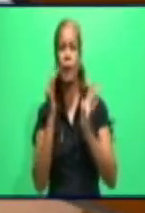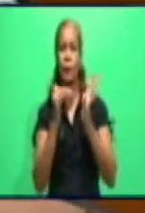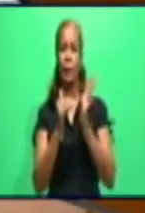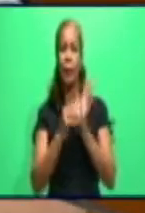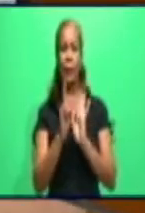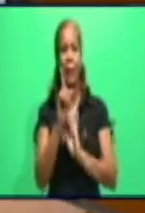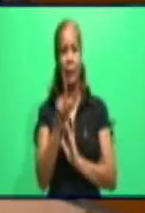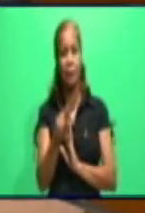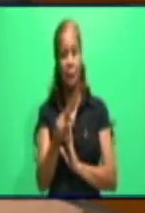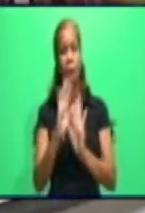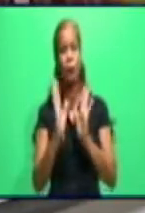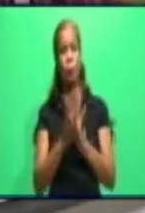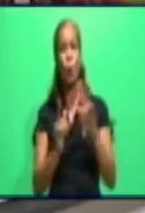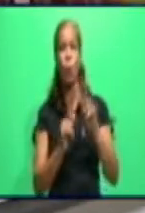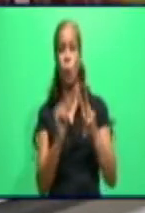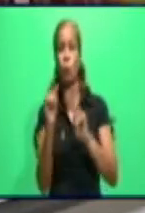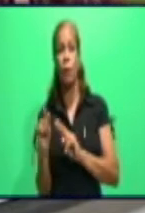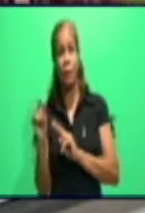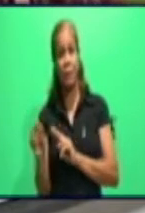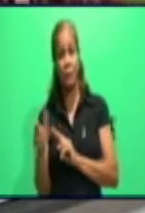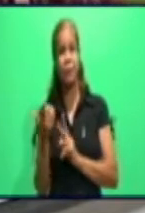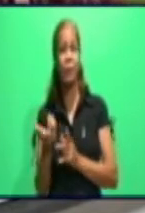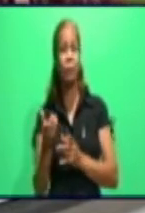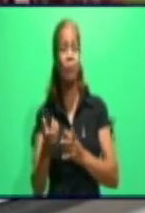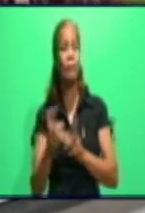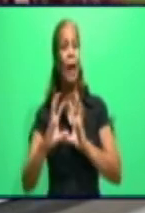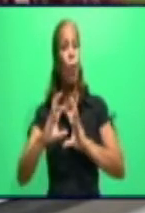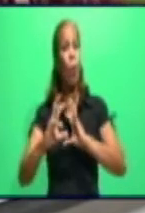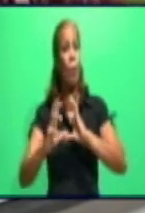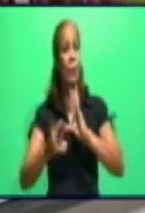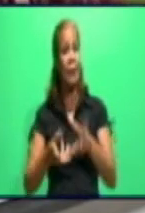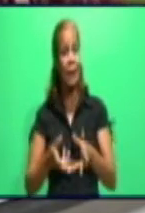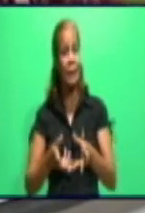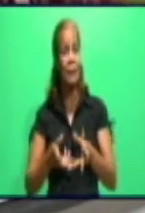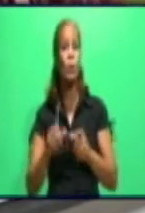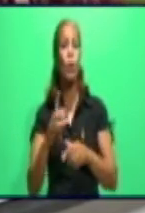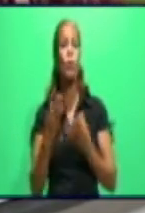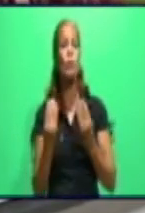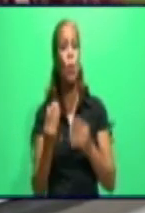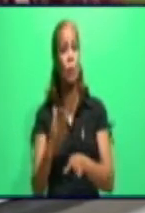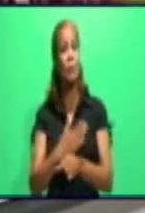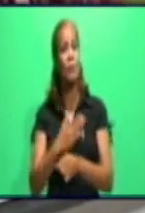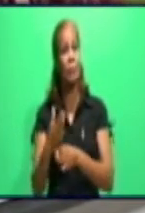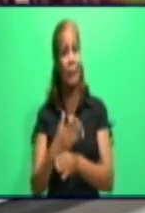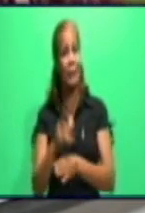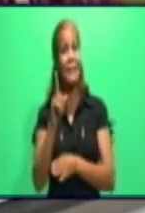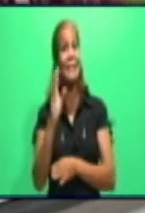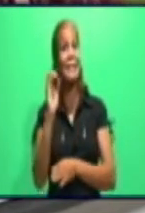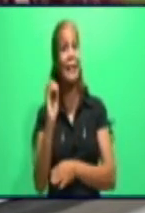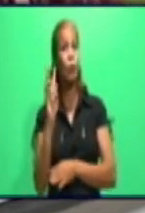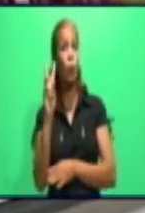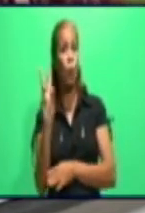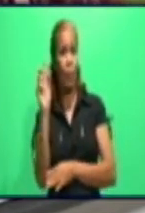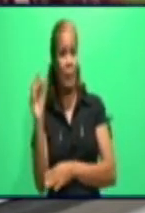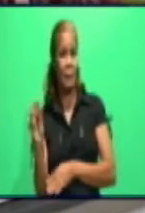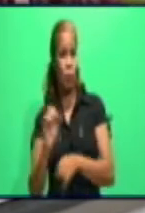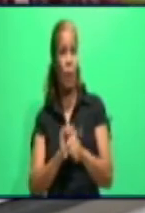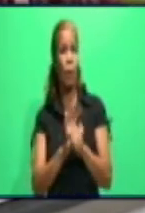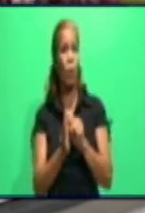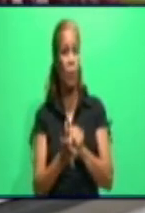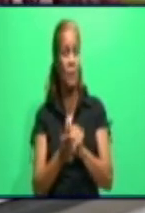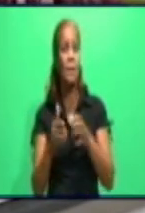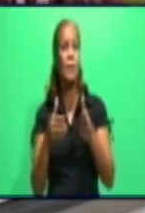televidentes un panorama bastante complicado el de hoy martes con 102 pacientes positivos a lakovic 19 gran